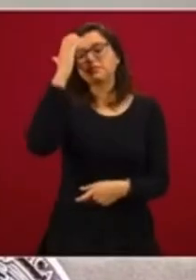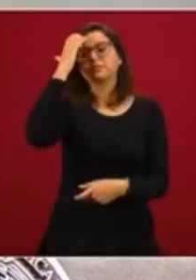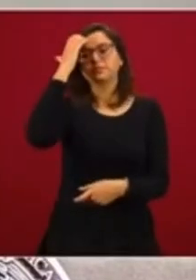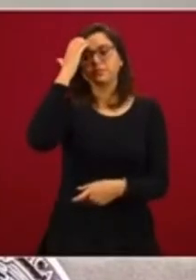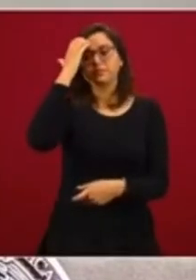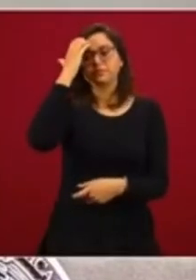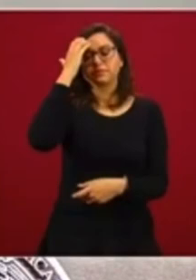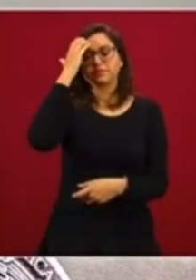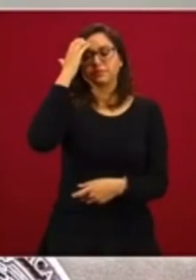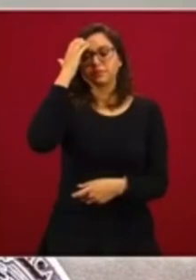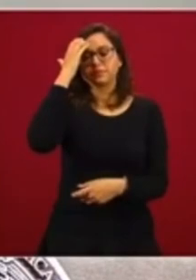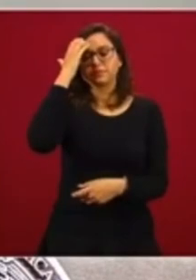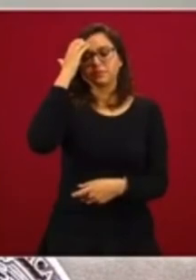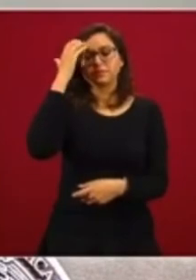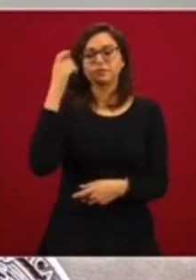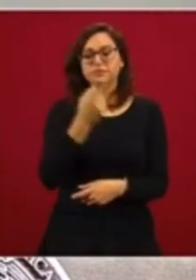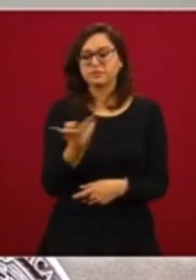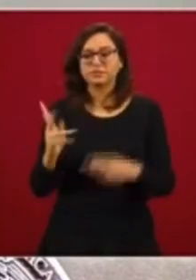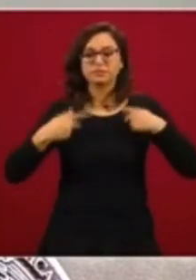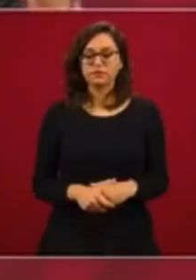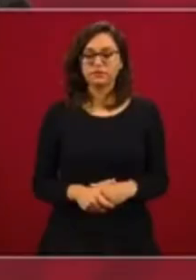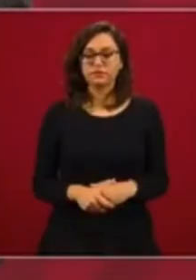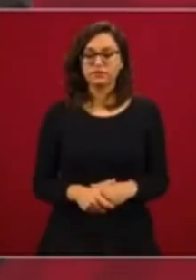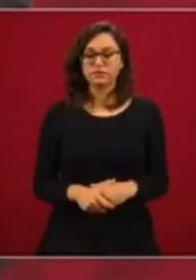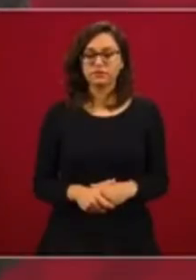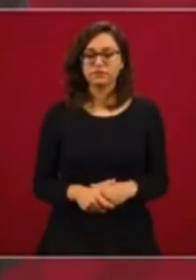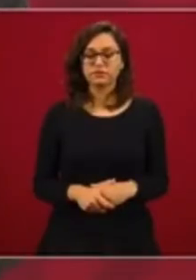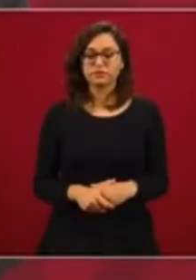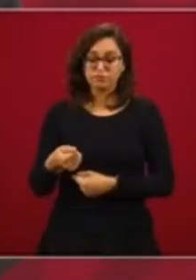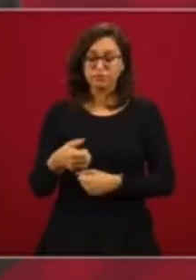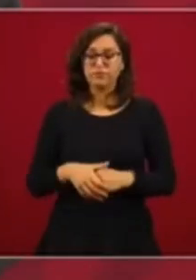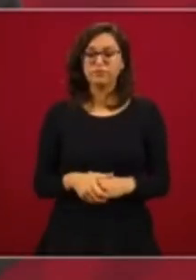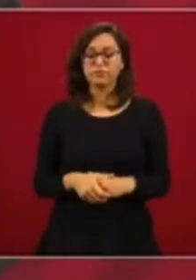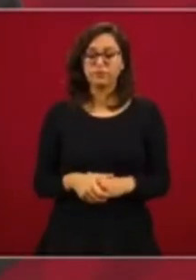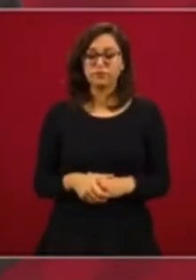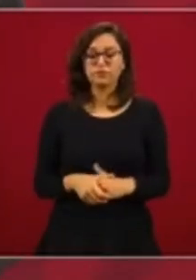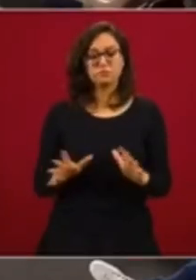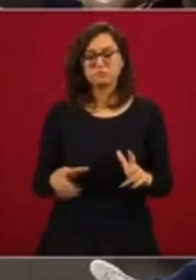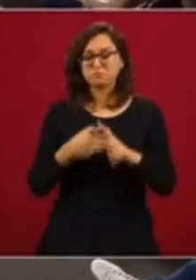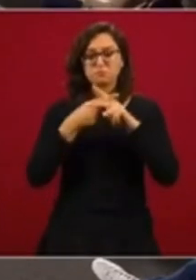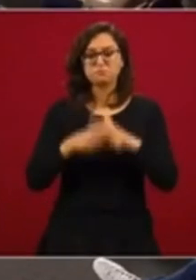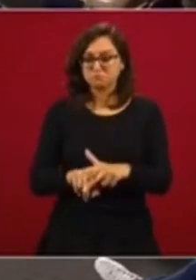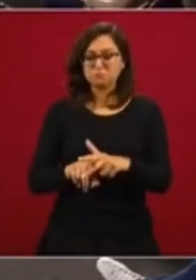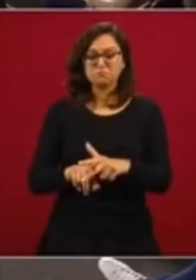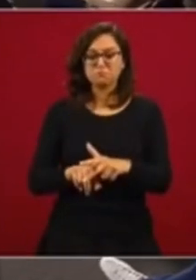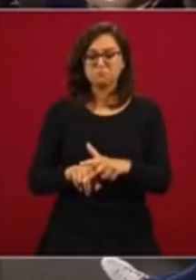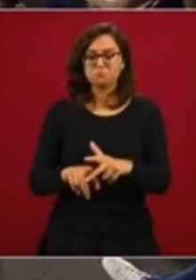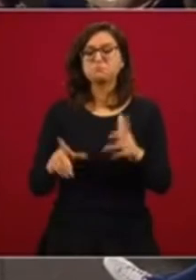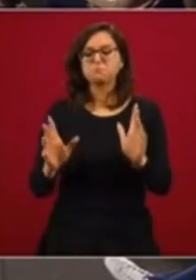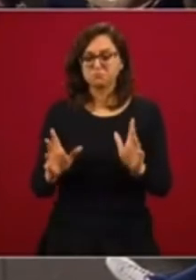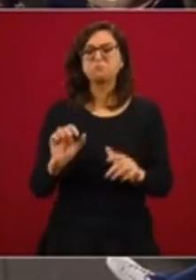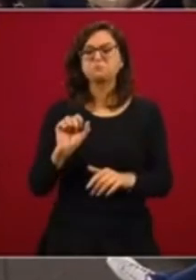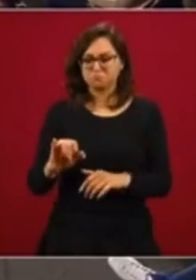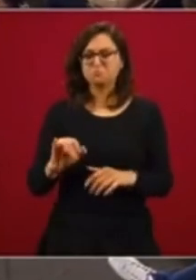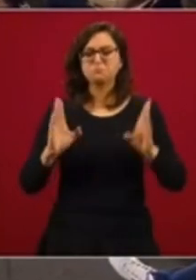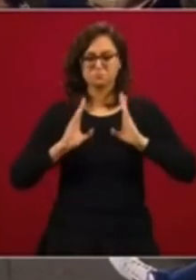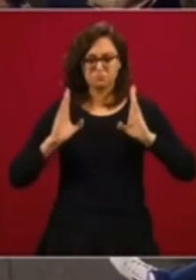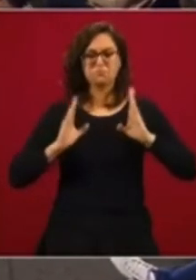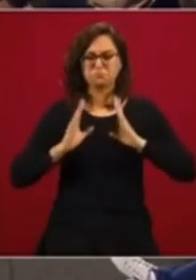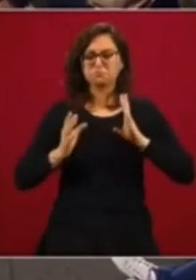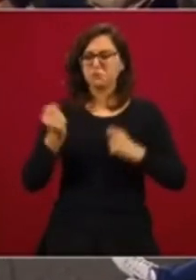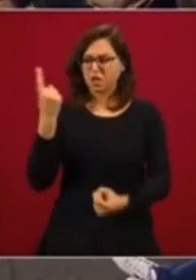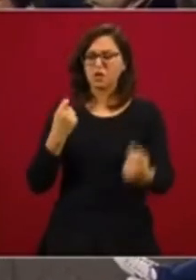a los trabajadores de la salud. Vamos a hacer la bandera y empieza la ceremonia. Sí van a haber representaciones de las Fuerzas